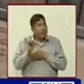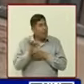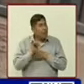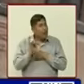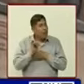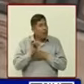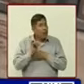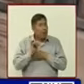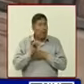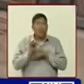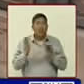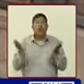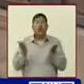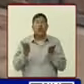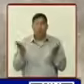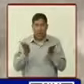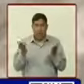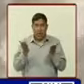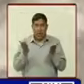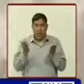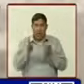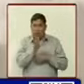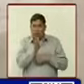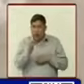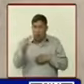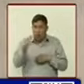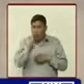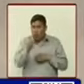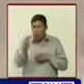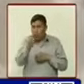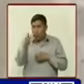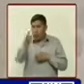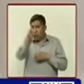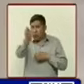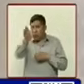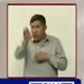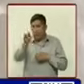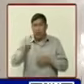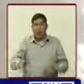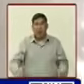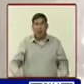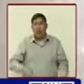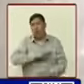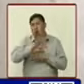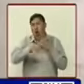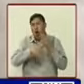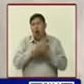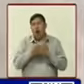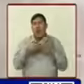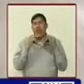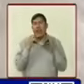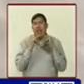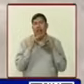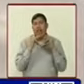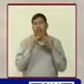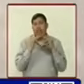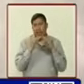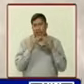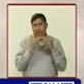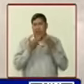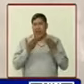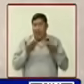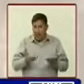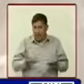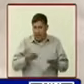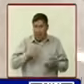tiene un origen y va por un mismo camino. Circunda todas las casas que están acá